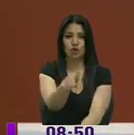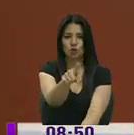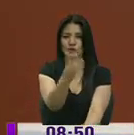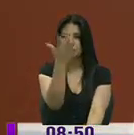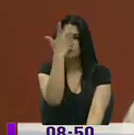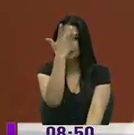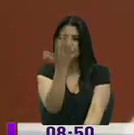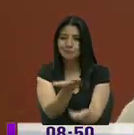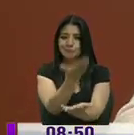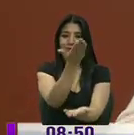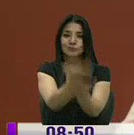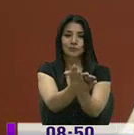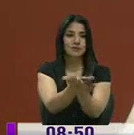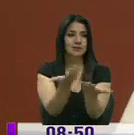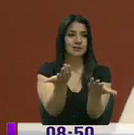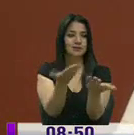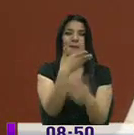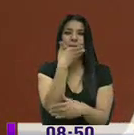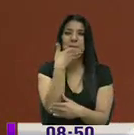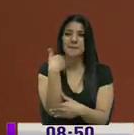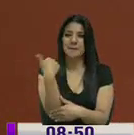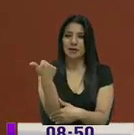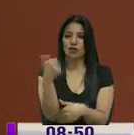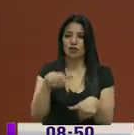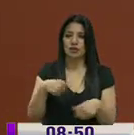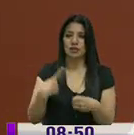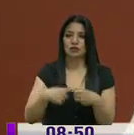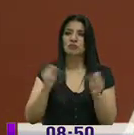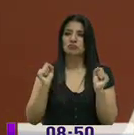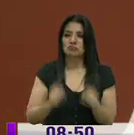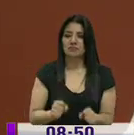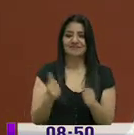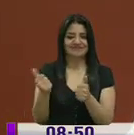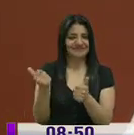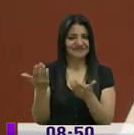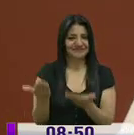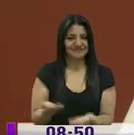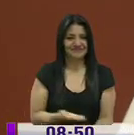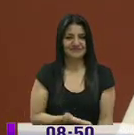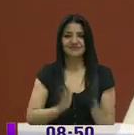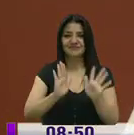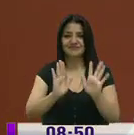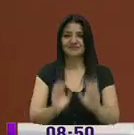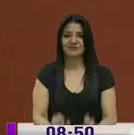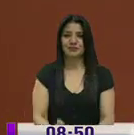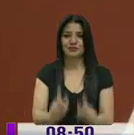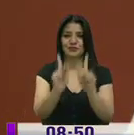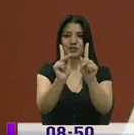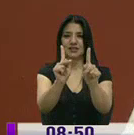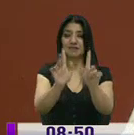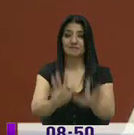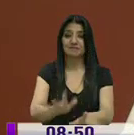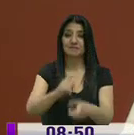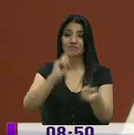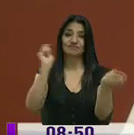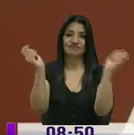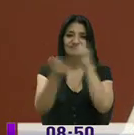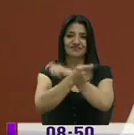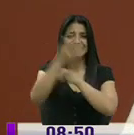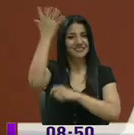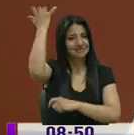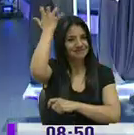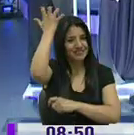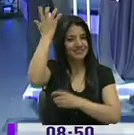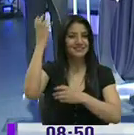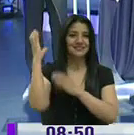puede mejorar a la ciudad pues bienvenida sea este su oportunidad de convertirse en la reina san francisco